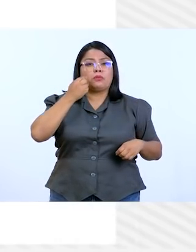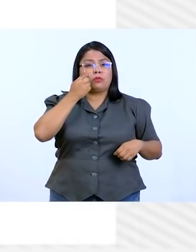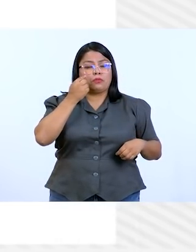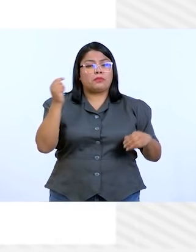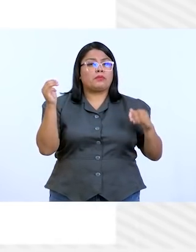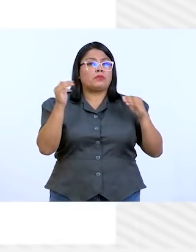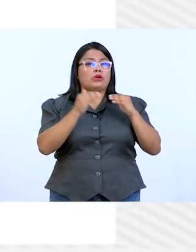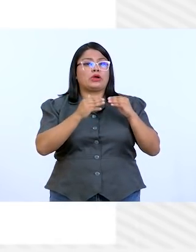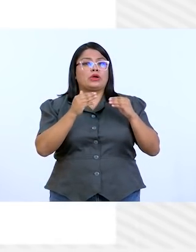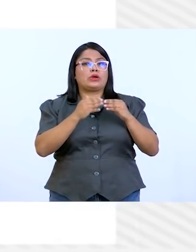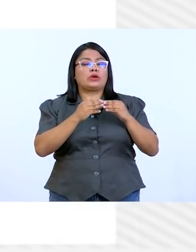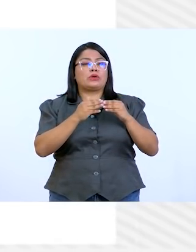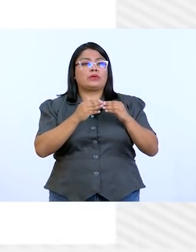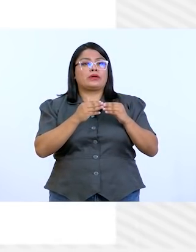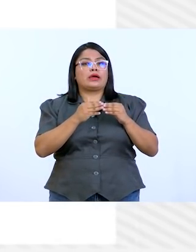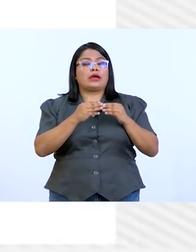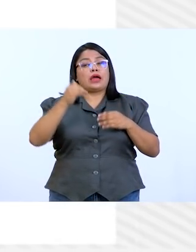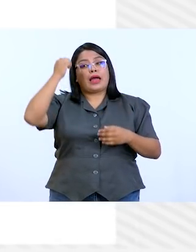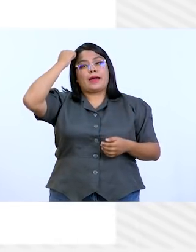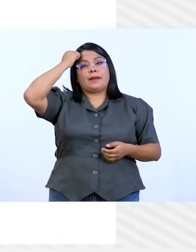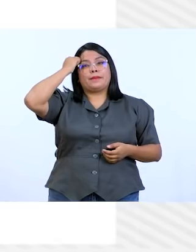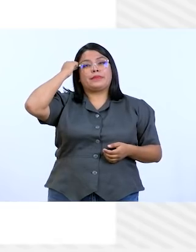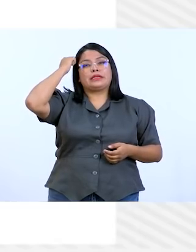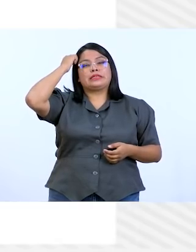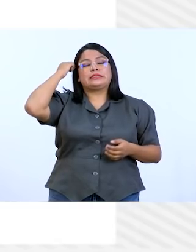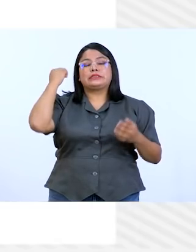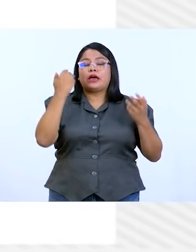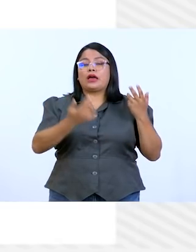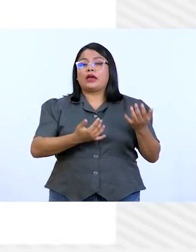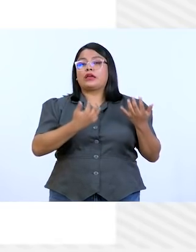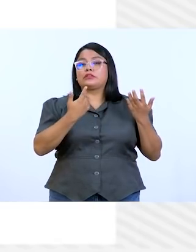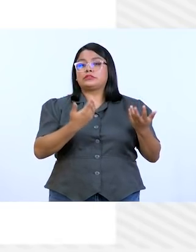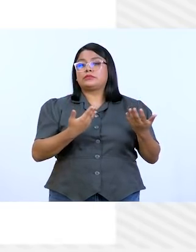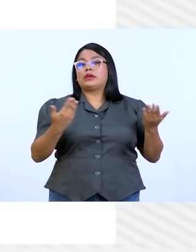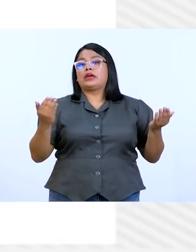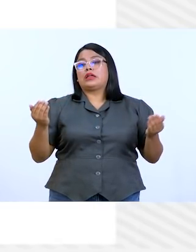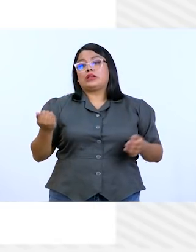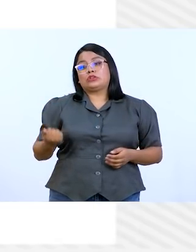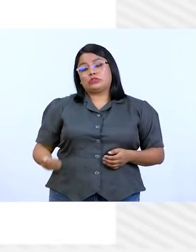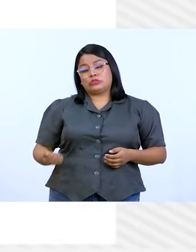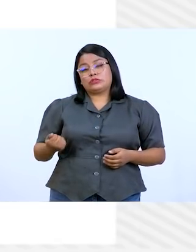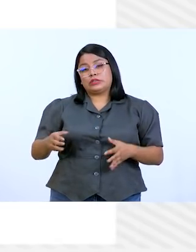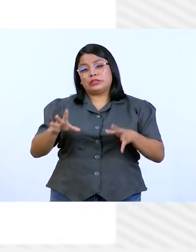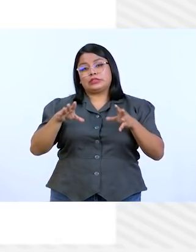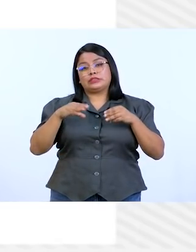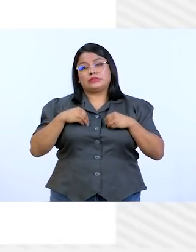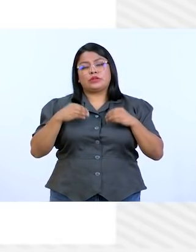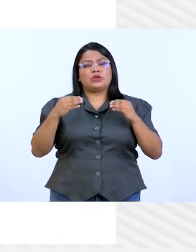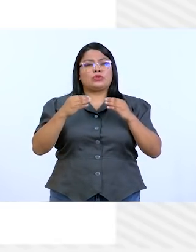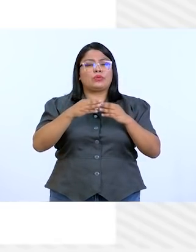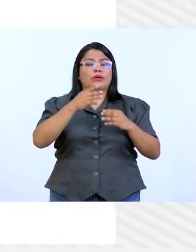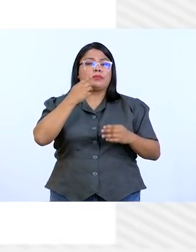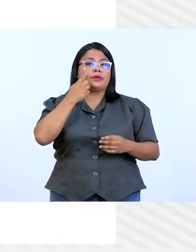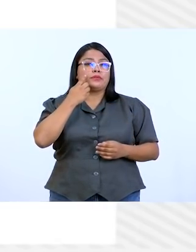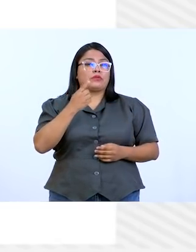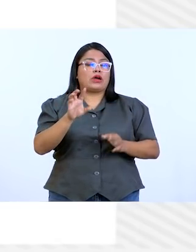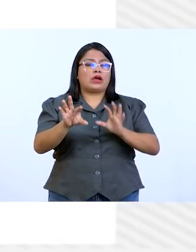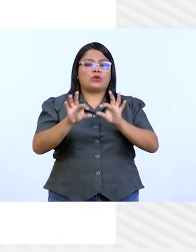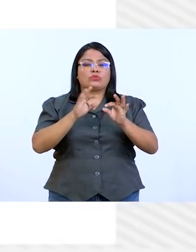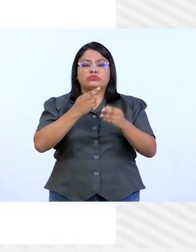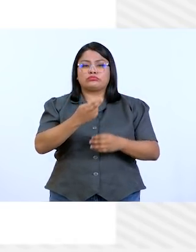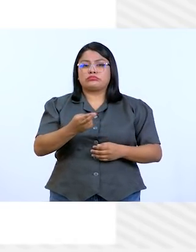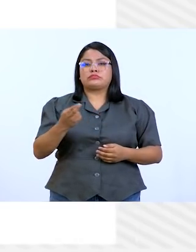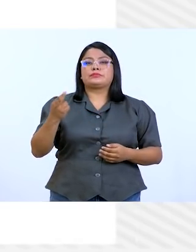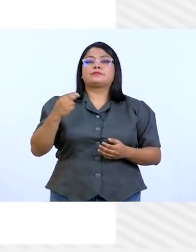podremos encontrar también cuáles son los aprendizajes esperados. Además,